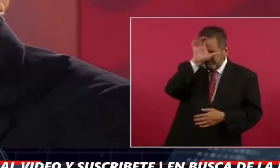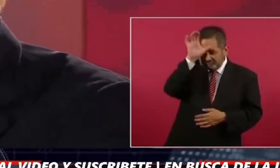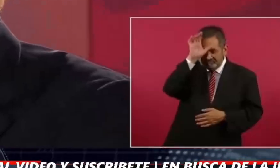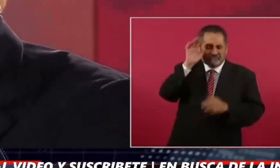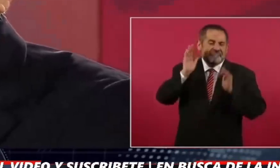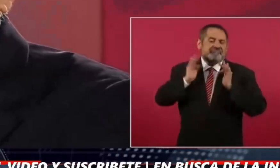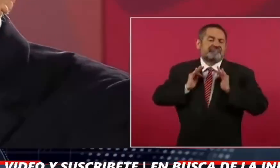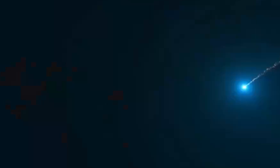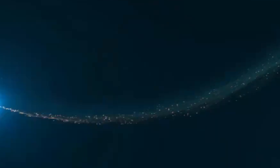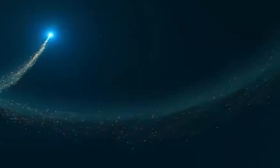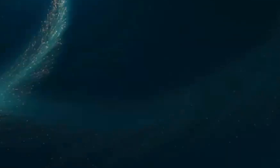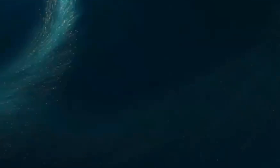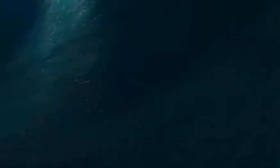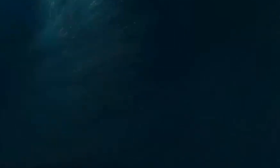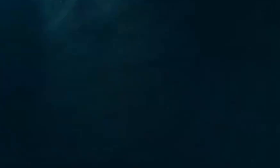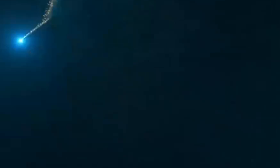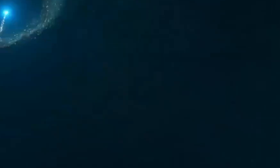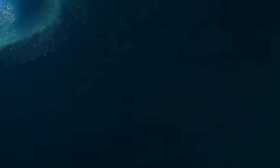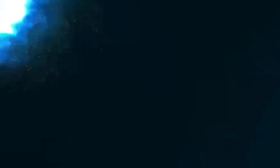conciencia.